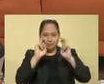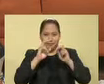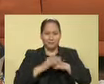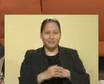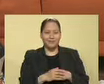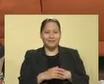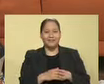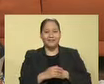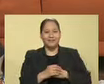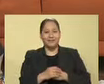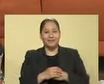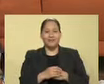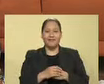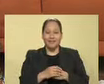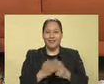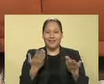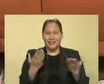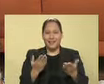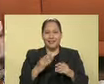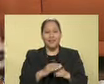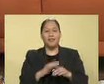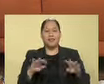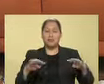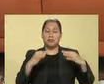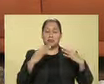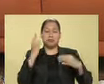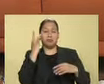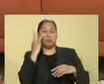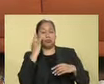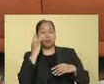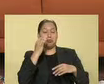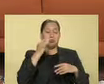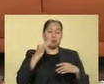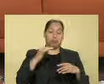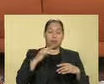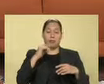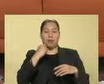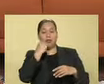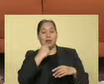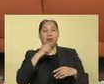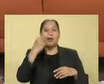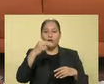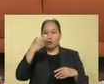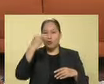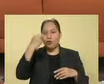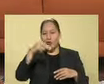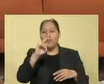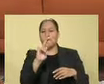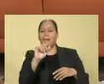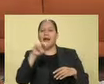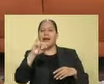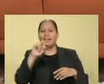está. Híjole, ya. Pero, híjole. a ver si me Muchos toca con van Paola. a pecar aquí. Sí, Ok. hombre, Bueno, Paola ojalá no que sí. existe.